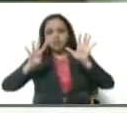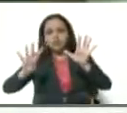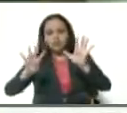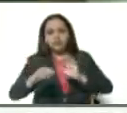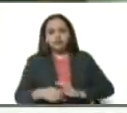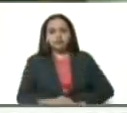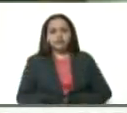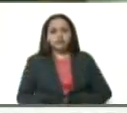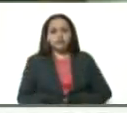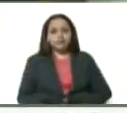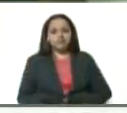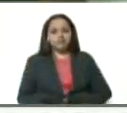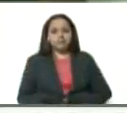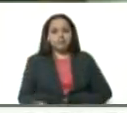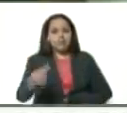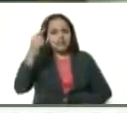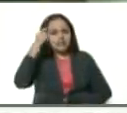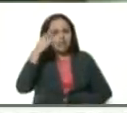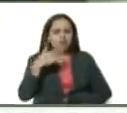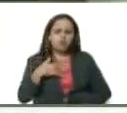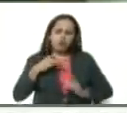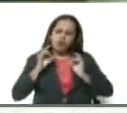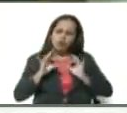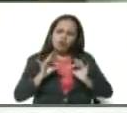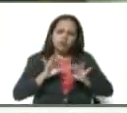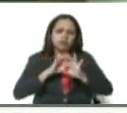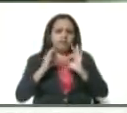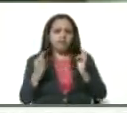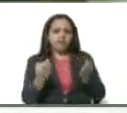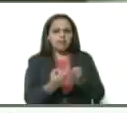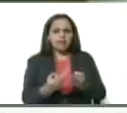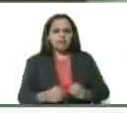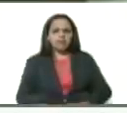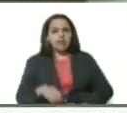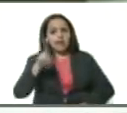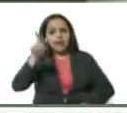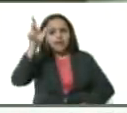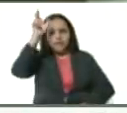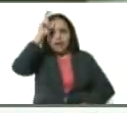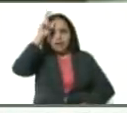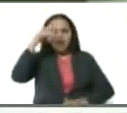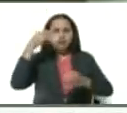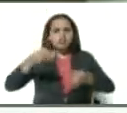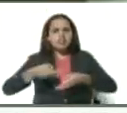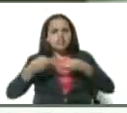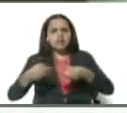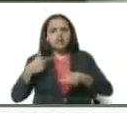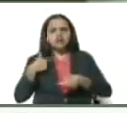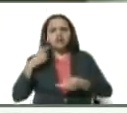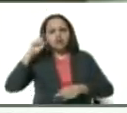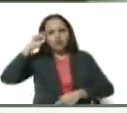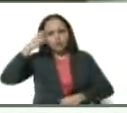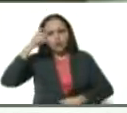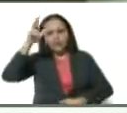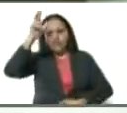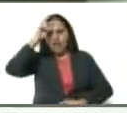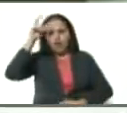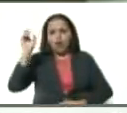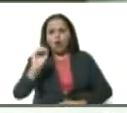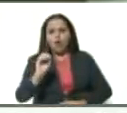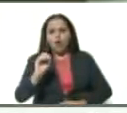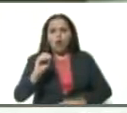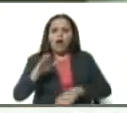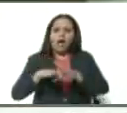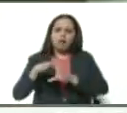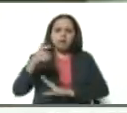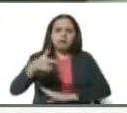del año 1989, una fecha dolorosa para la familia, allá en Falcón. Y siempre que hablo de Falcón o hablo con los